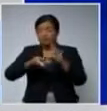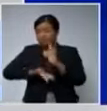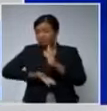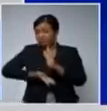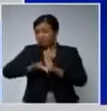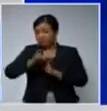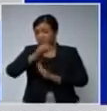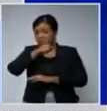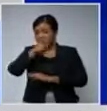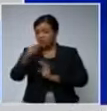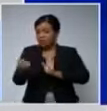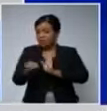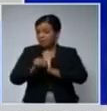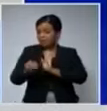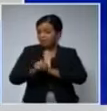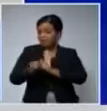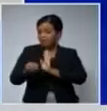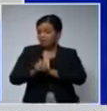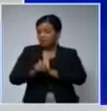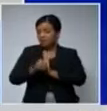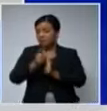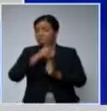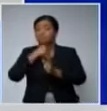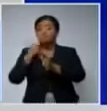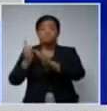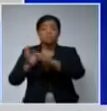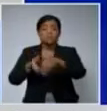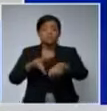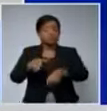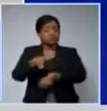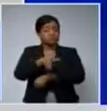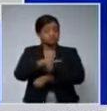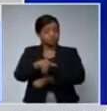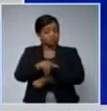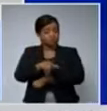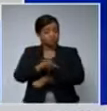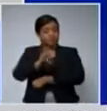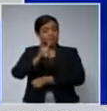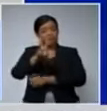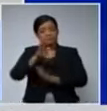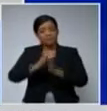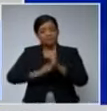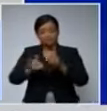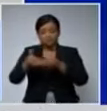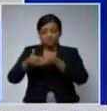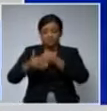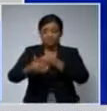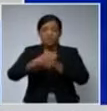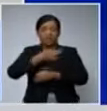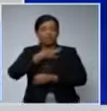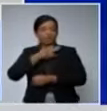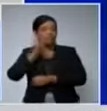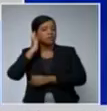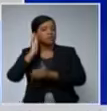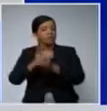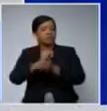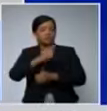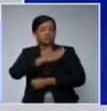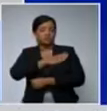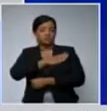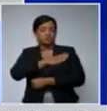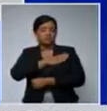casos confirmados y fallecidos en estos 3 meses. Ya marzo con